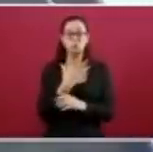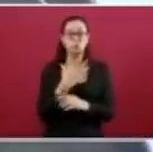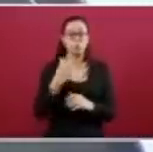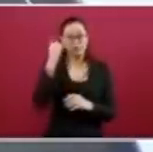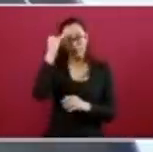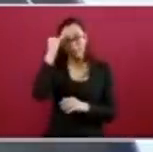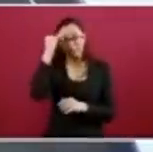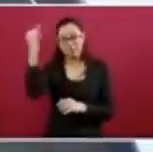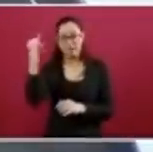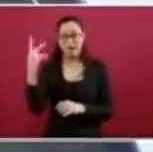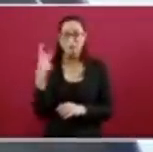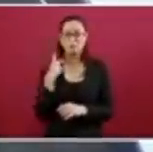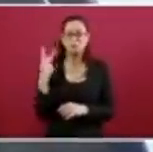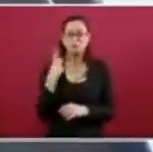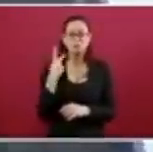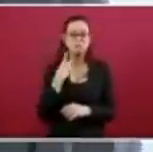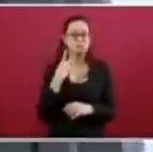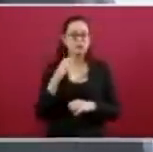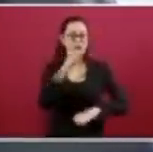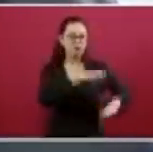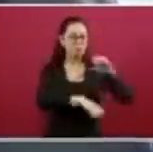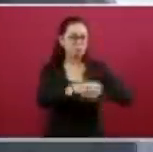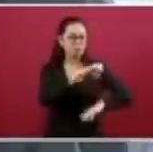privatizadora, porque